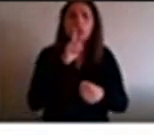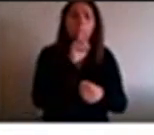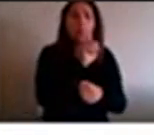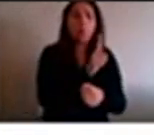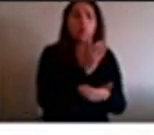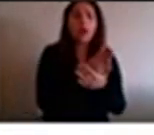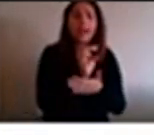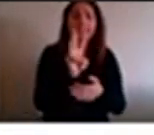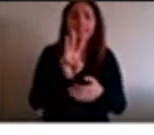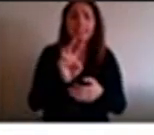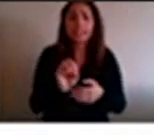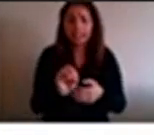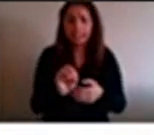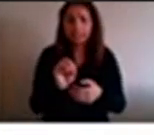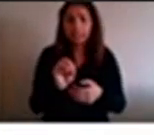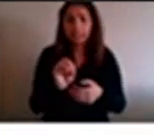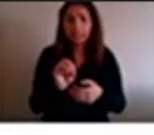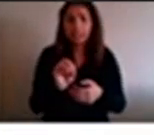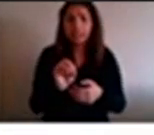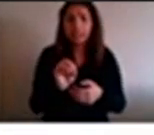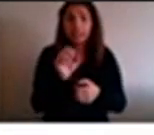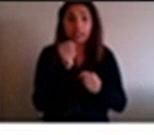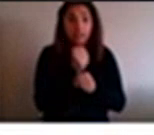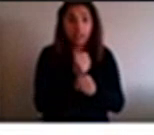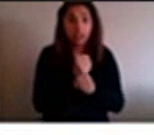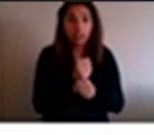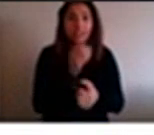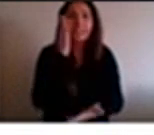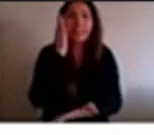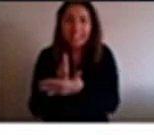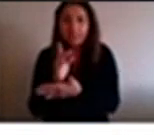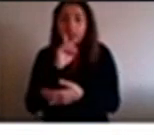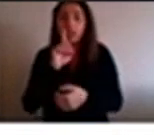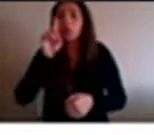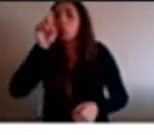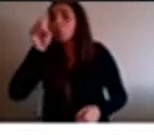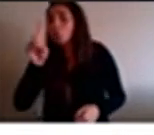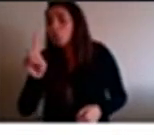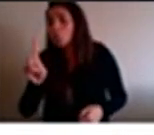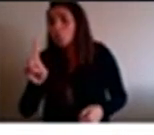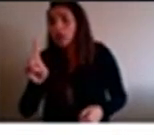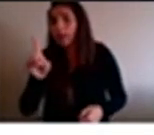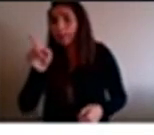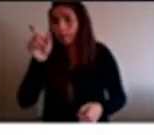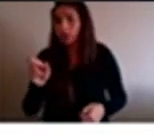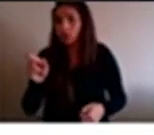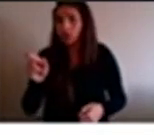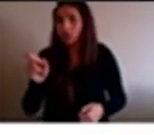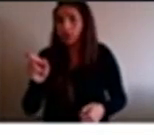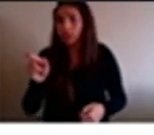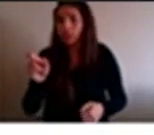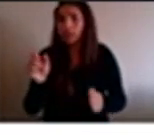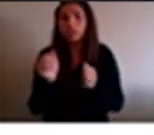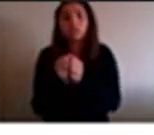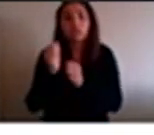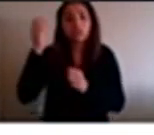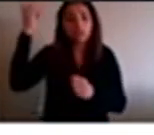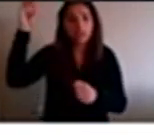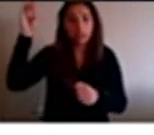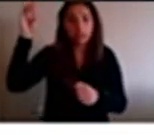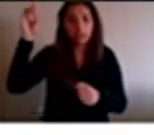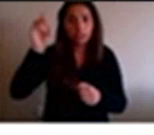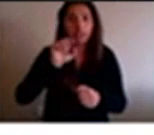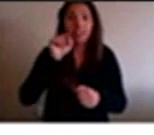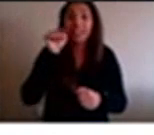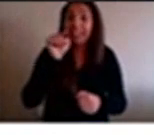tener vinculadas a una persona con discapacidad. Reitero, no es cuota obligatoria. Este es un incentivo opcional para quien